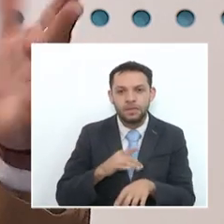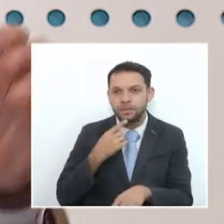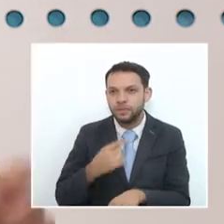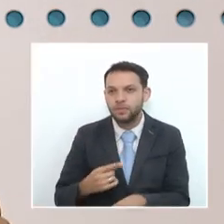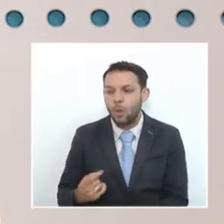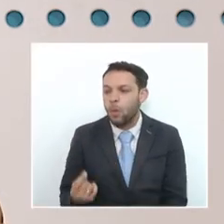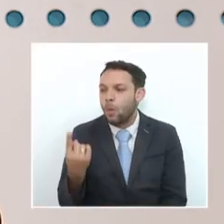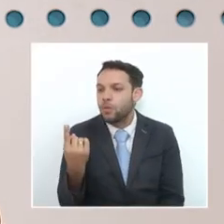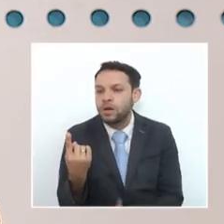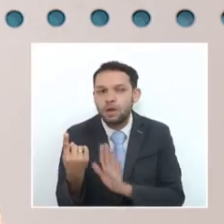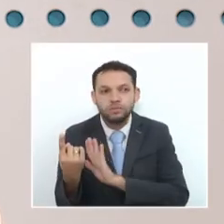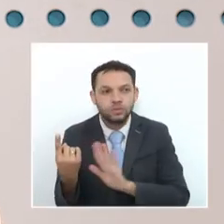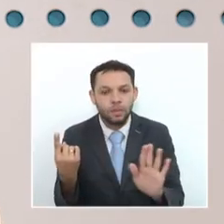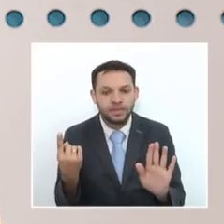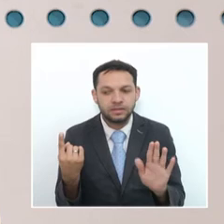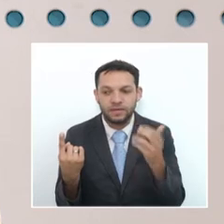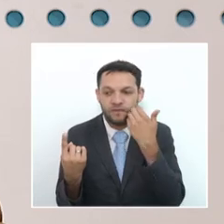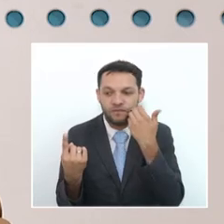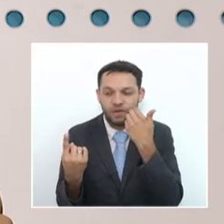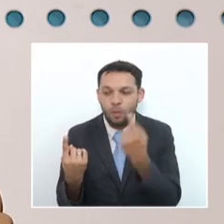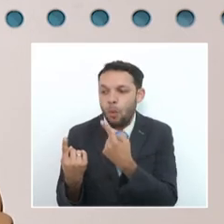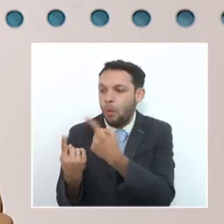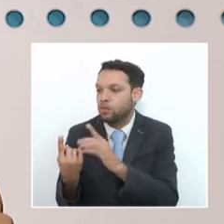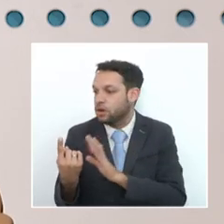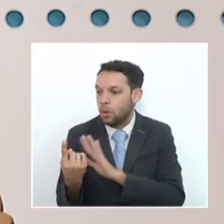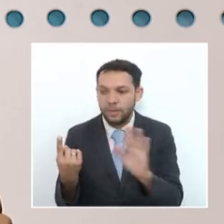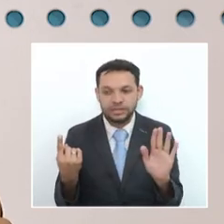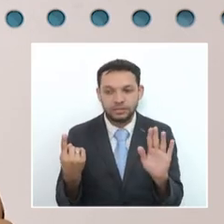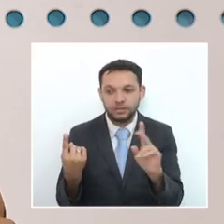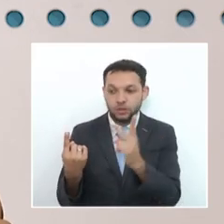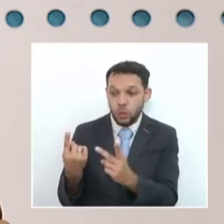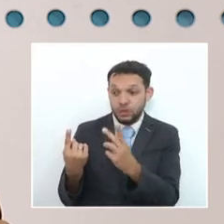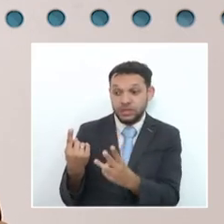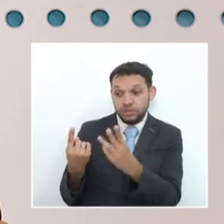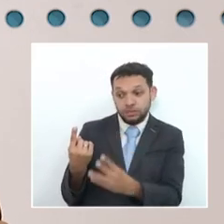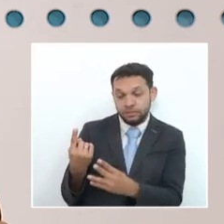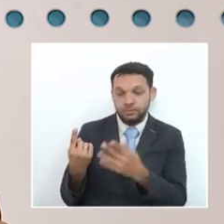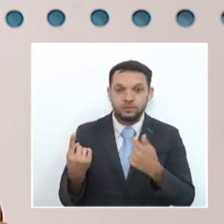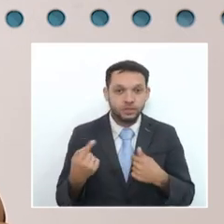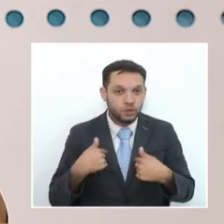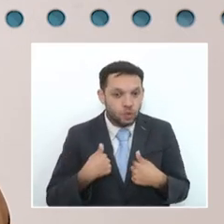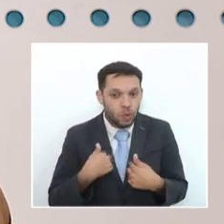una o dos cosas de las que tiene. Perdone, uno estudiar 10 años para eso.